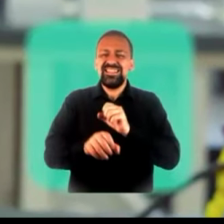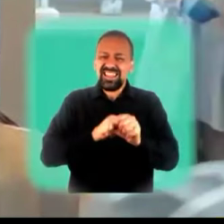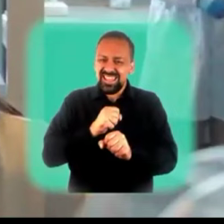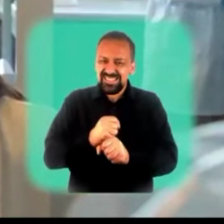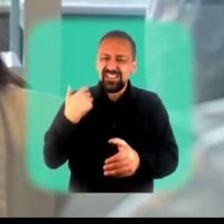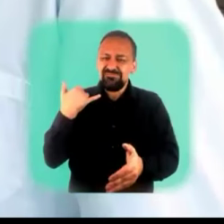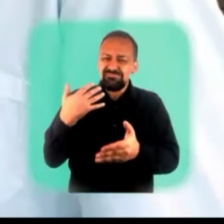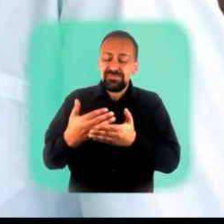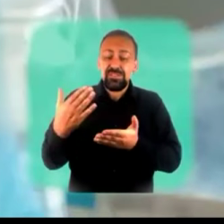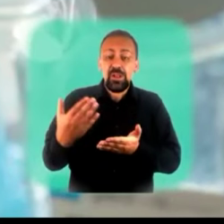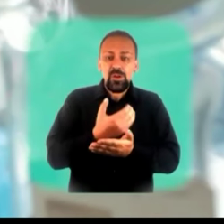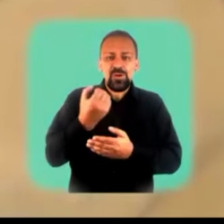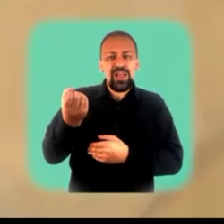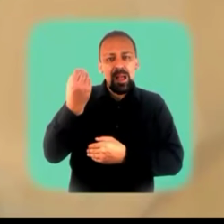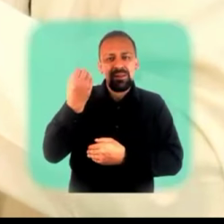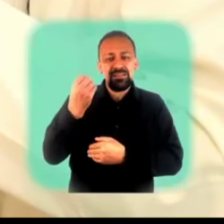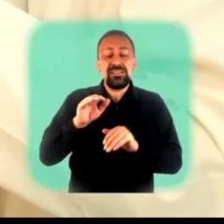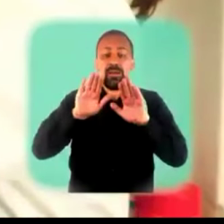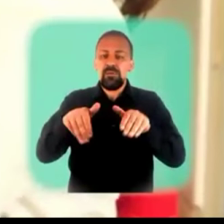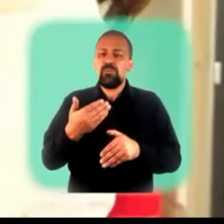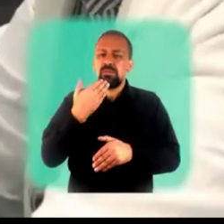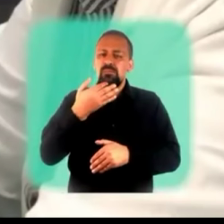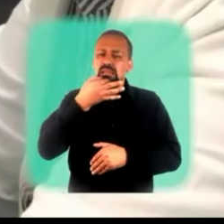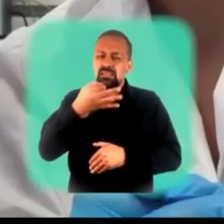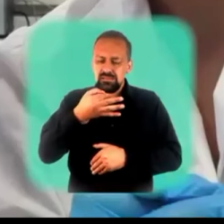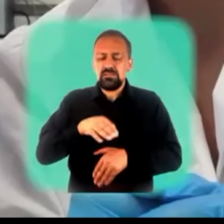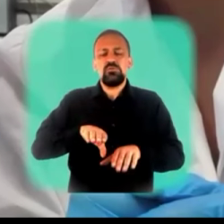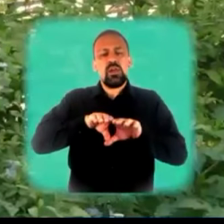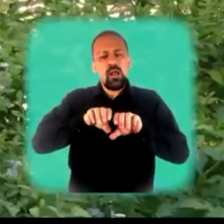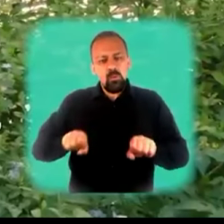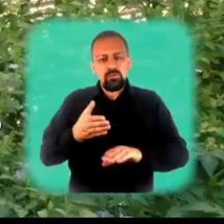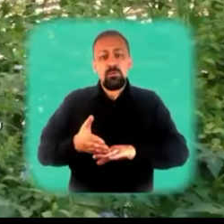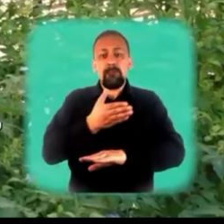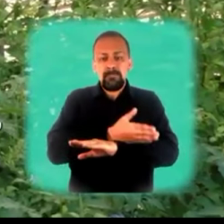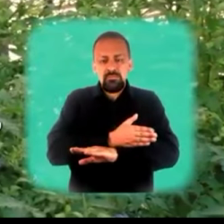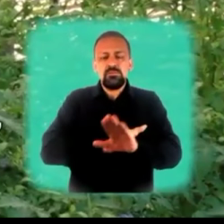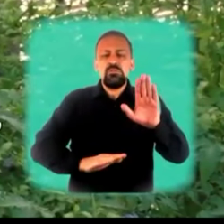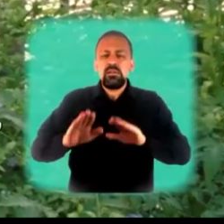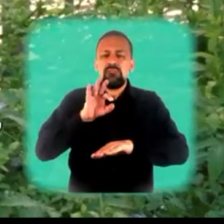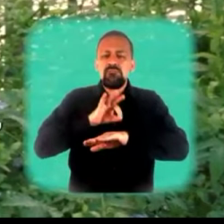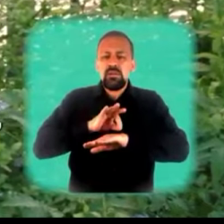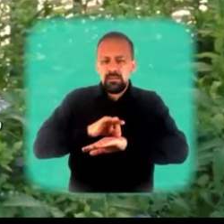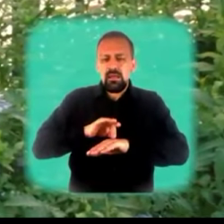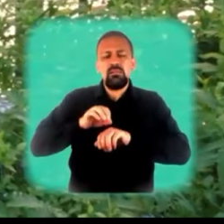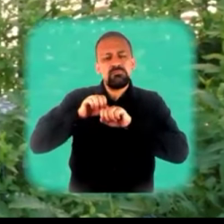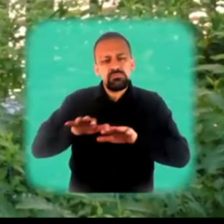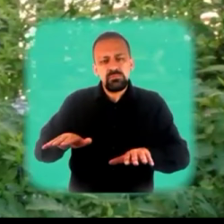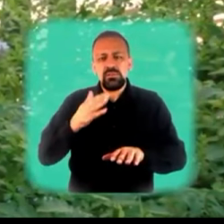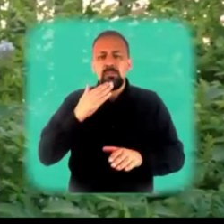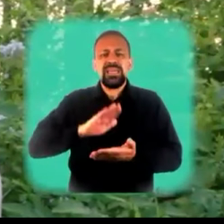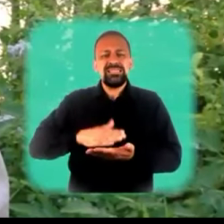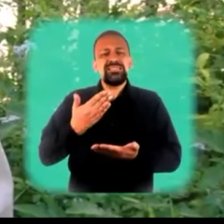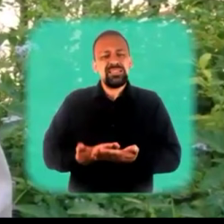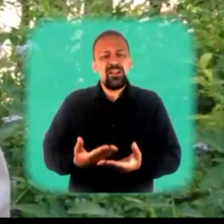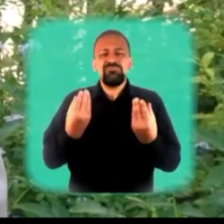años de viaje por sus logros y aprendizajes. Al mismo tiempo afirmamos nuestro compromiso con la prevención de las enfermedades crónicas, la salud